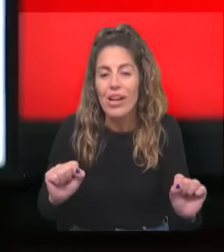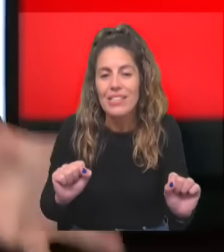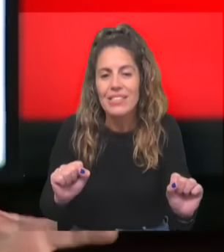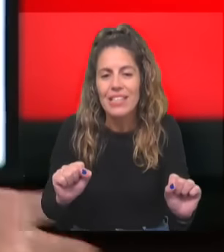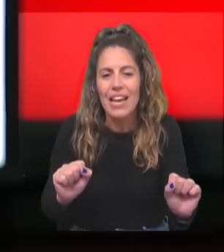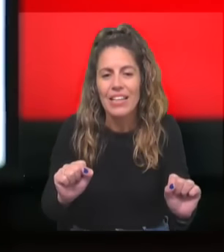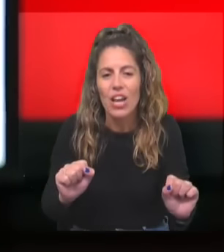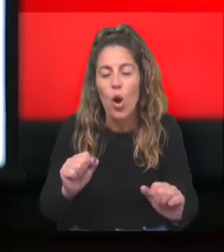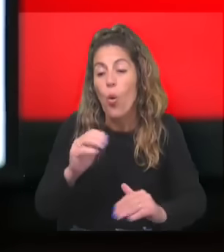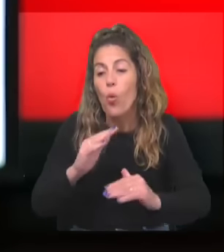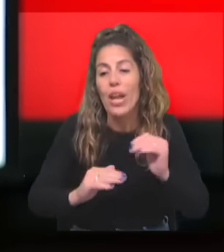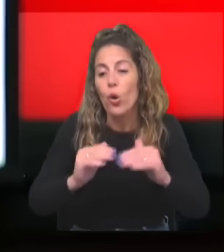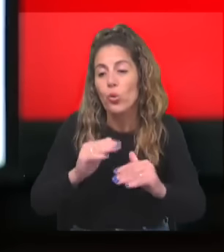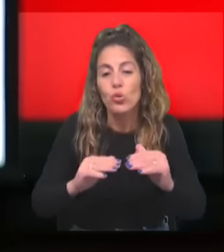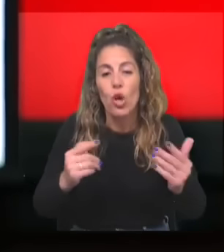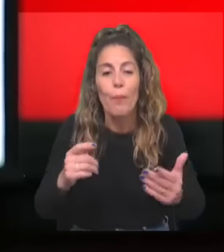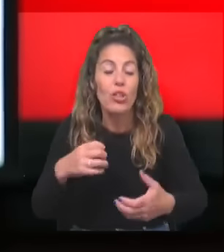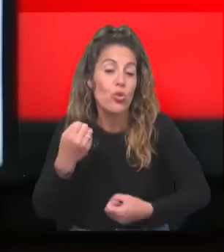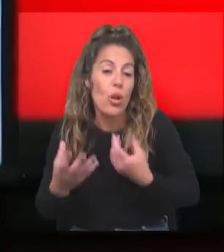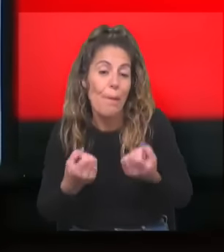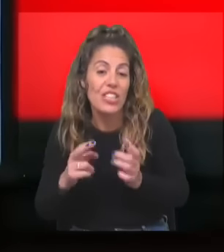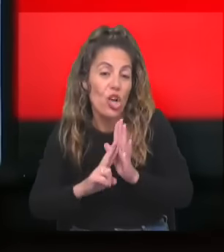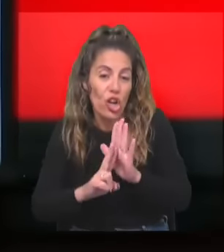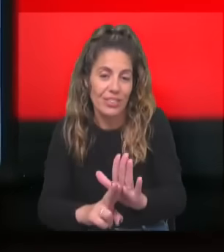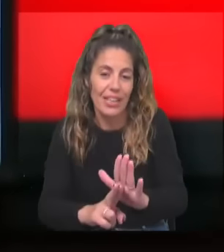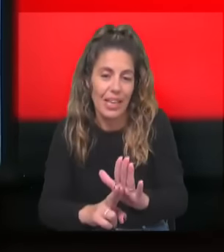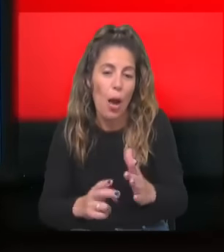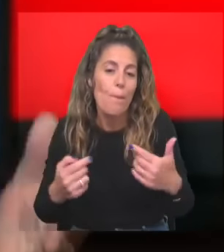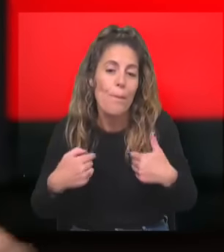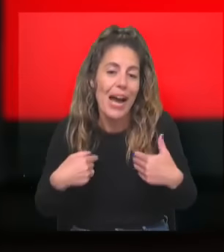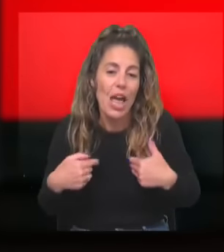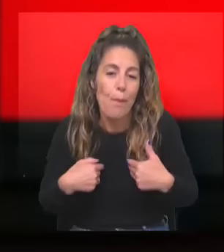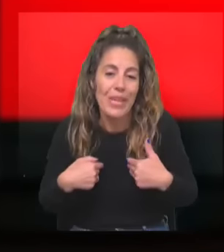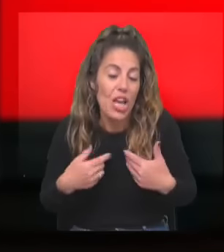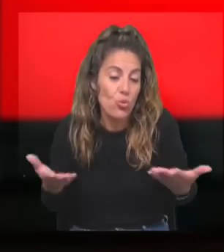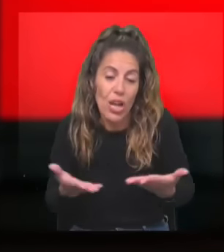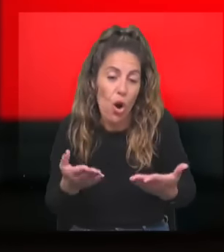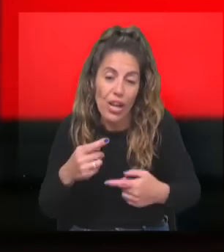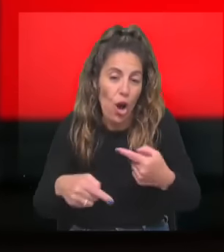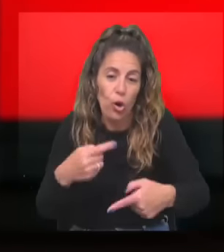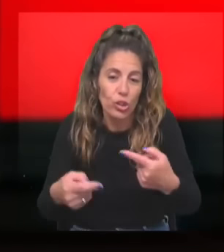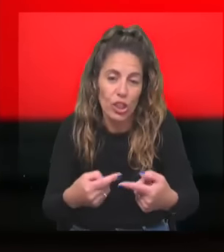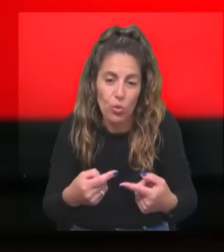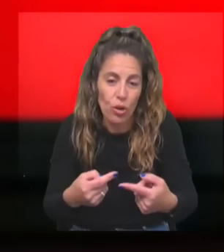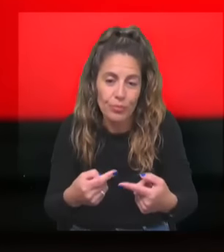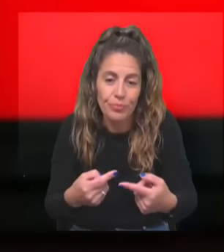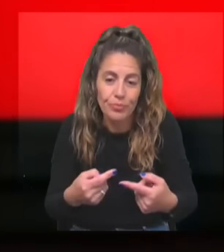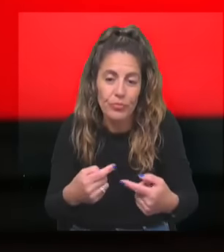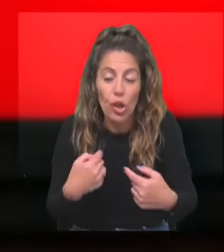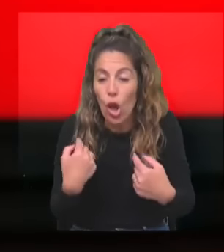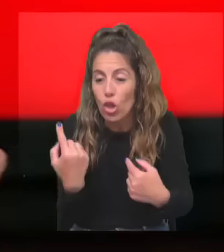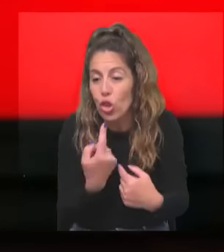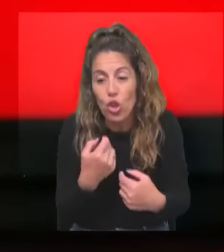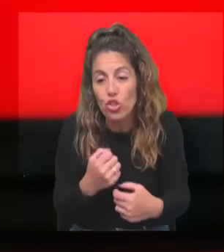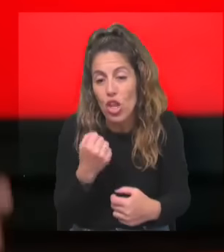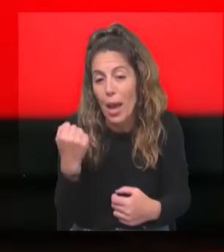idea en construcción, para otros es una expresión que nos representa. Para mí es un presente continuo, es algo en lo que estamos siendo todos